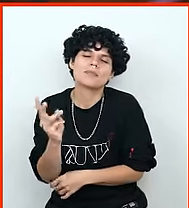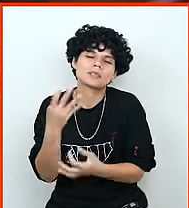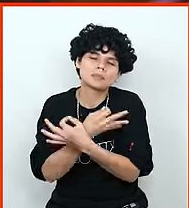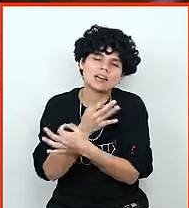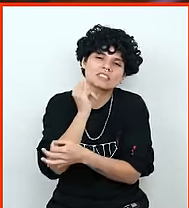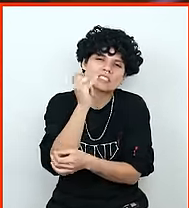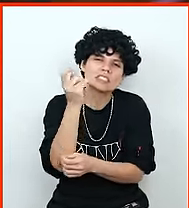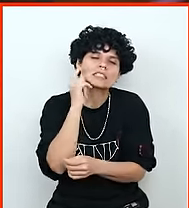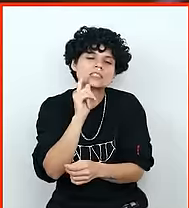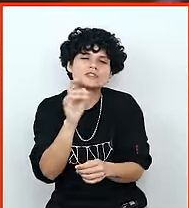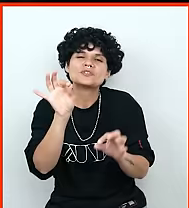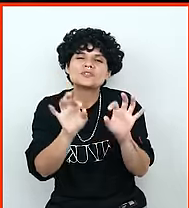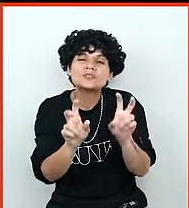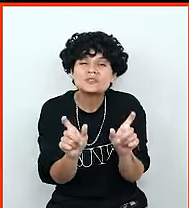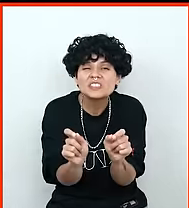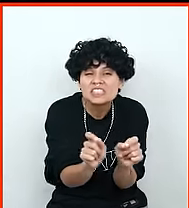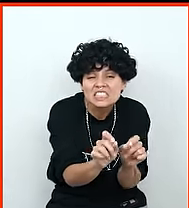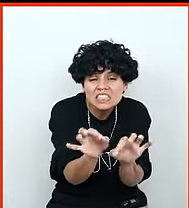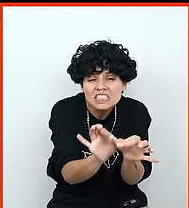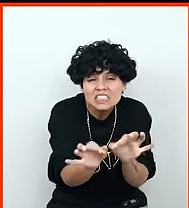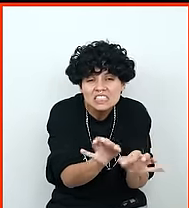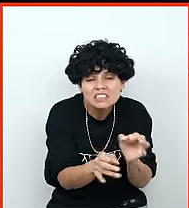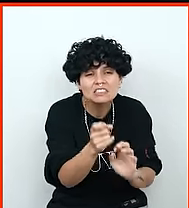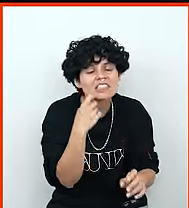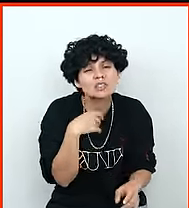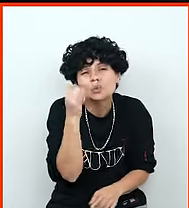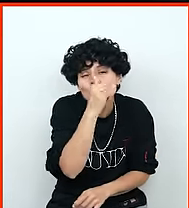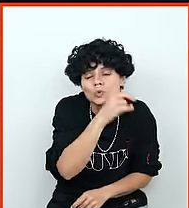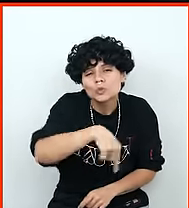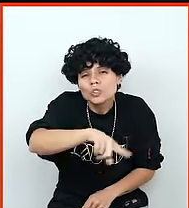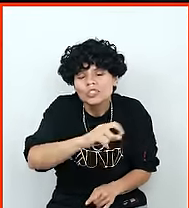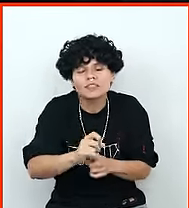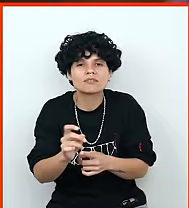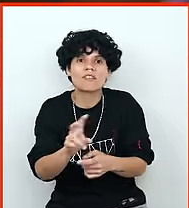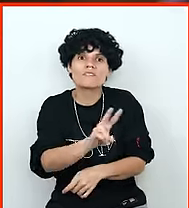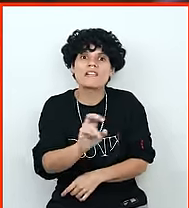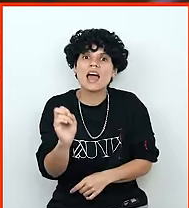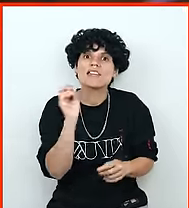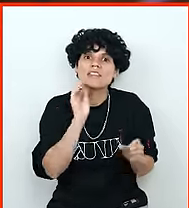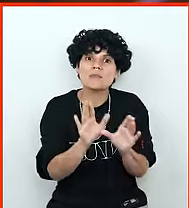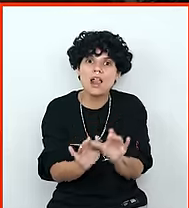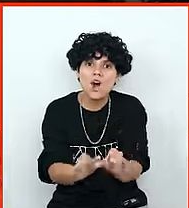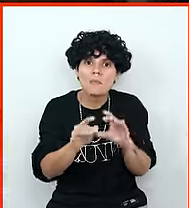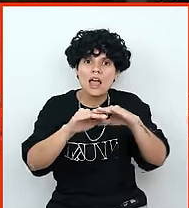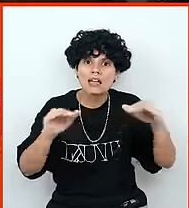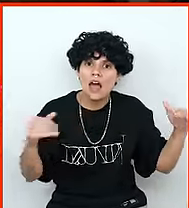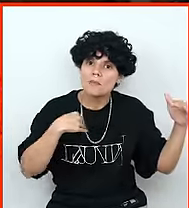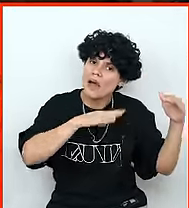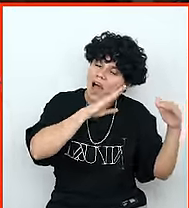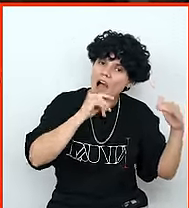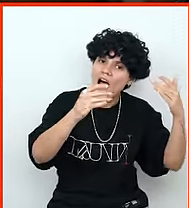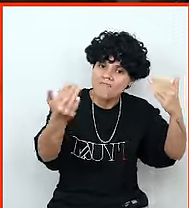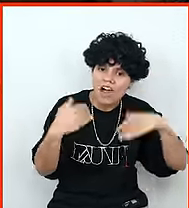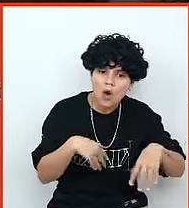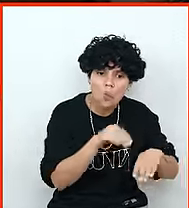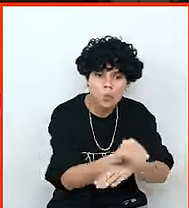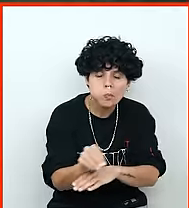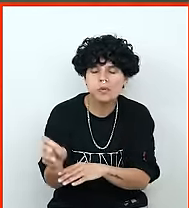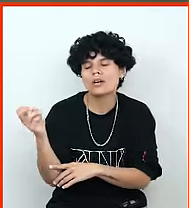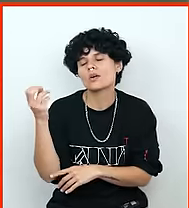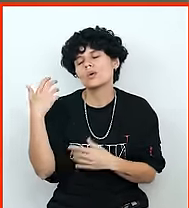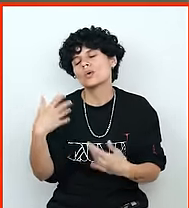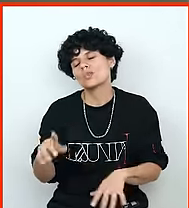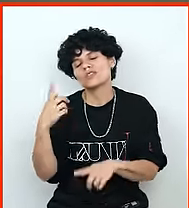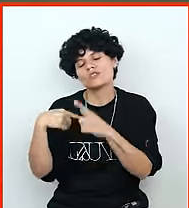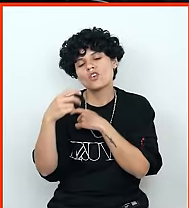piojillo y toda la agua, en realidad sí, pues sí. Pues. Es peligroso, 20 palomas abajo de la... 20 palomas pero no eran en casa abajo de la pieza.